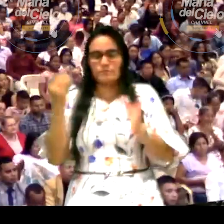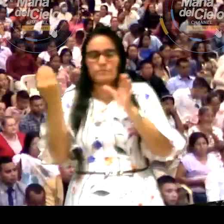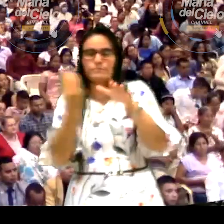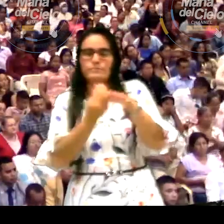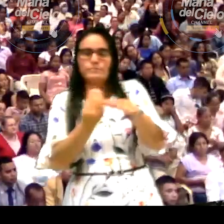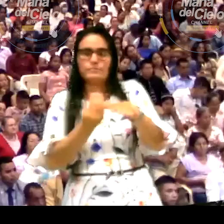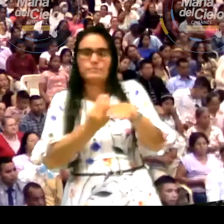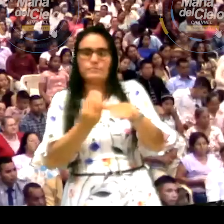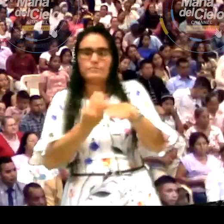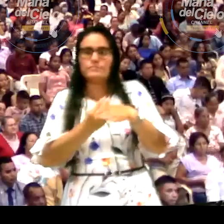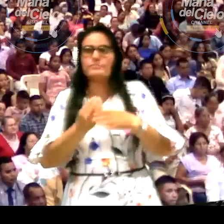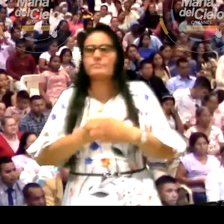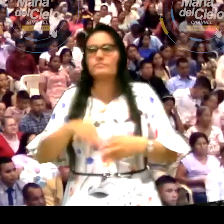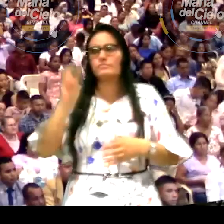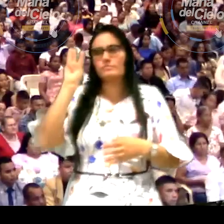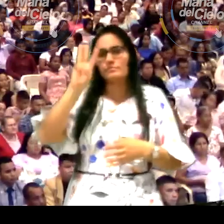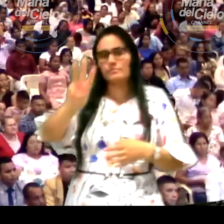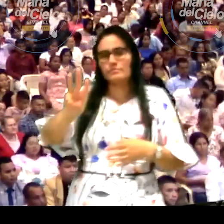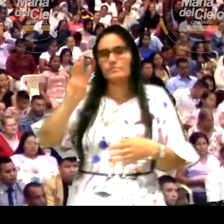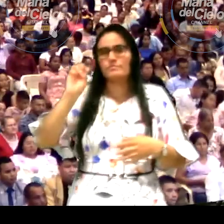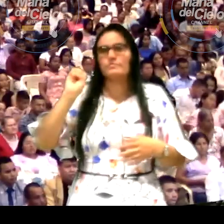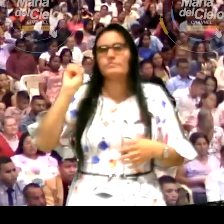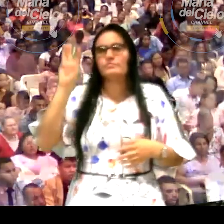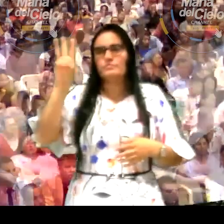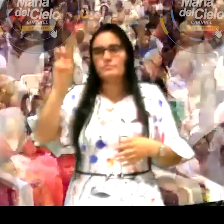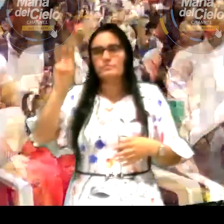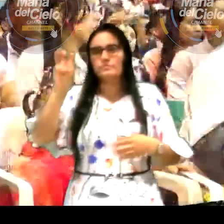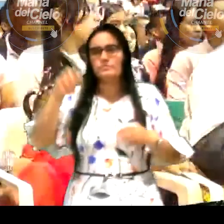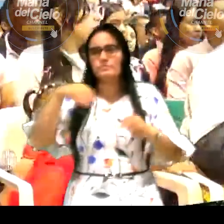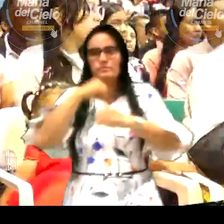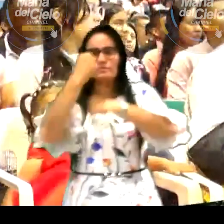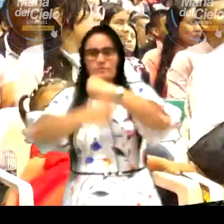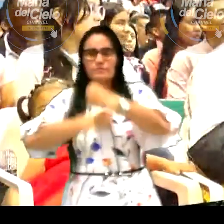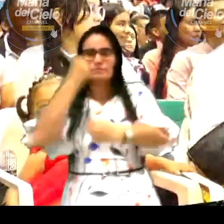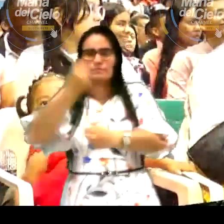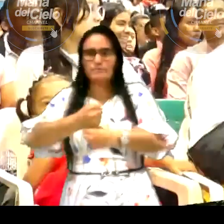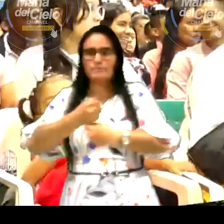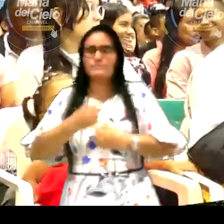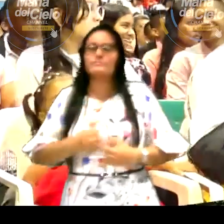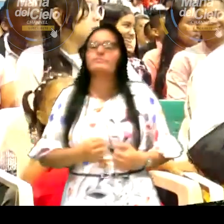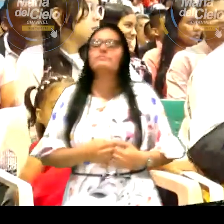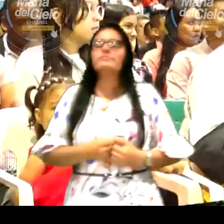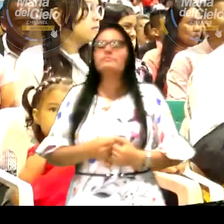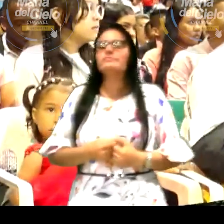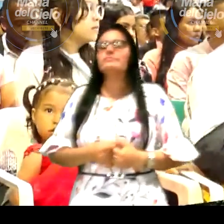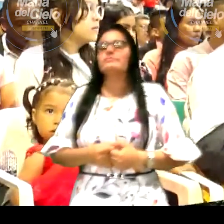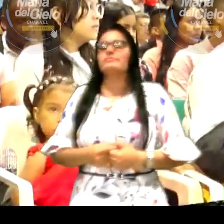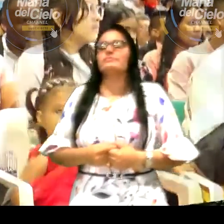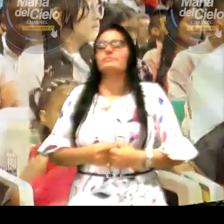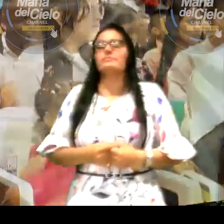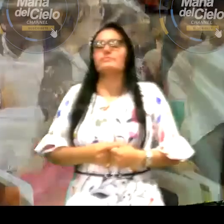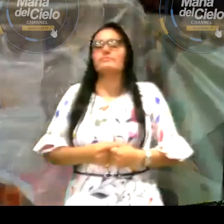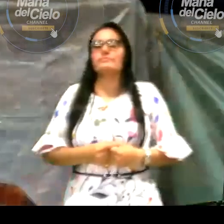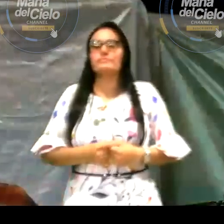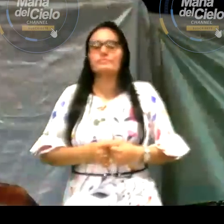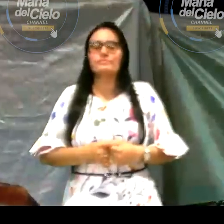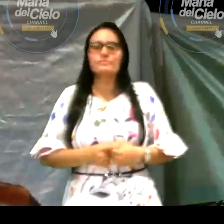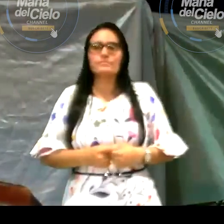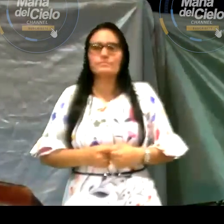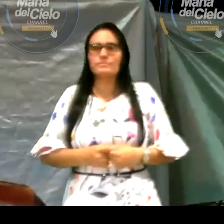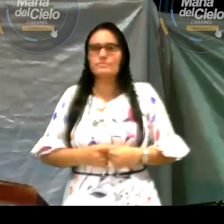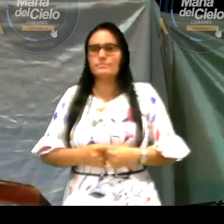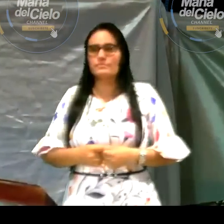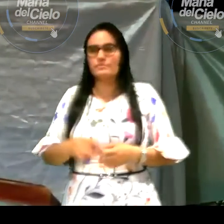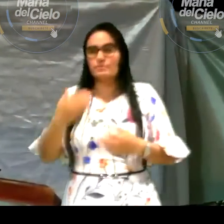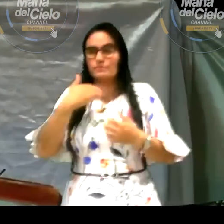38 años. Hombre, usemos de misericordia el pobre tipo. Yo digo, el tipo